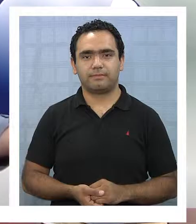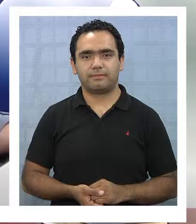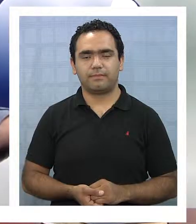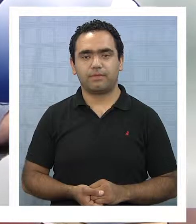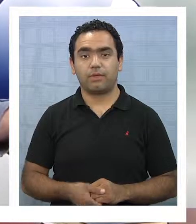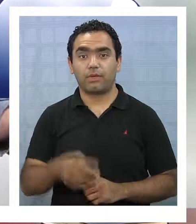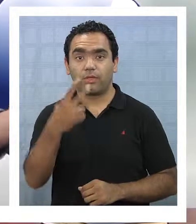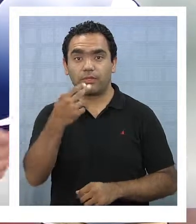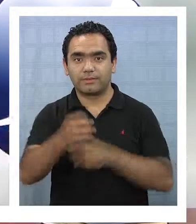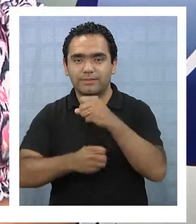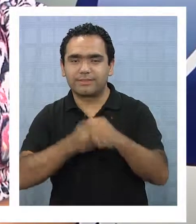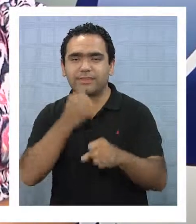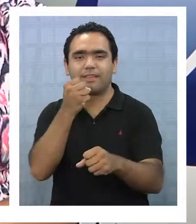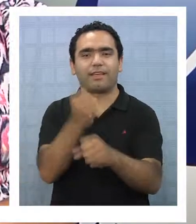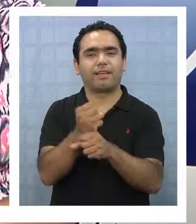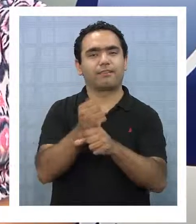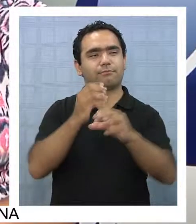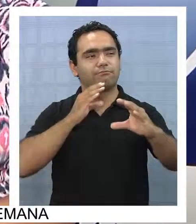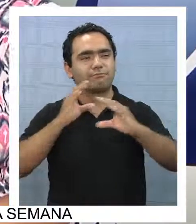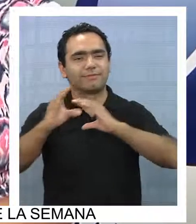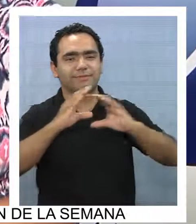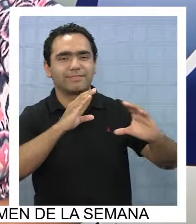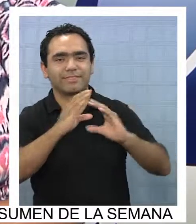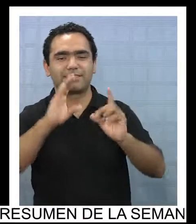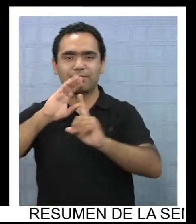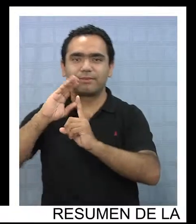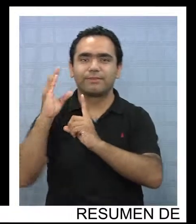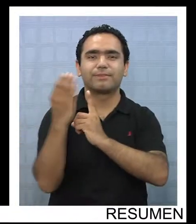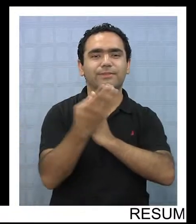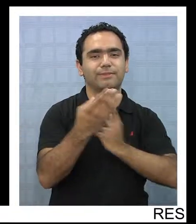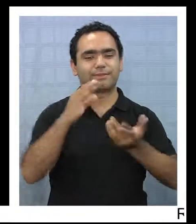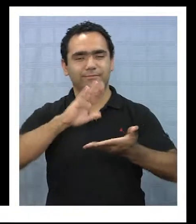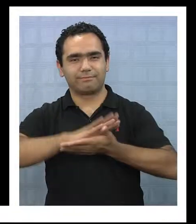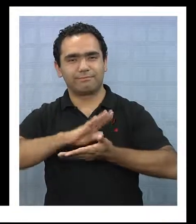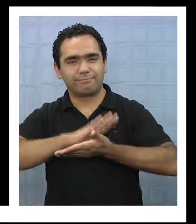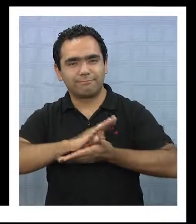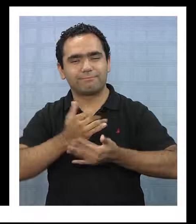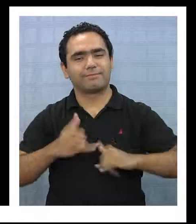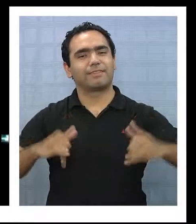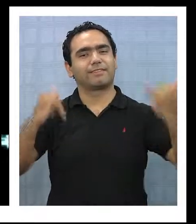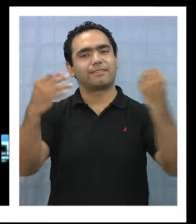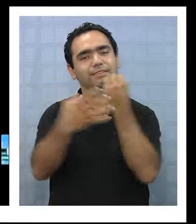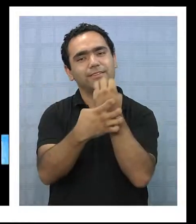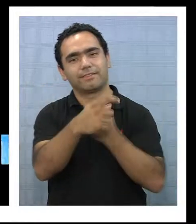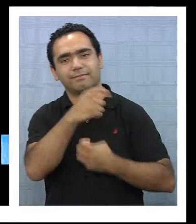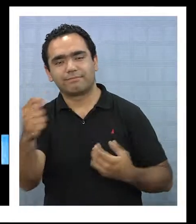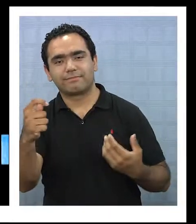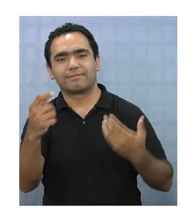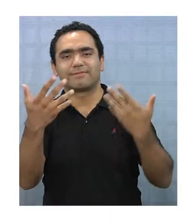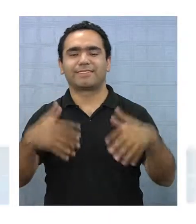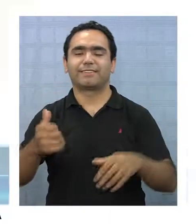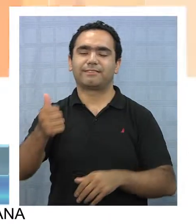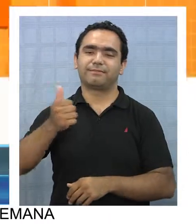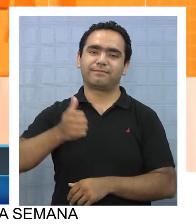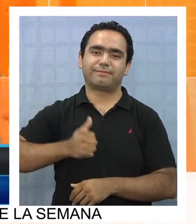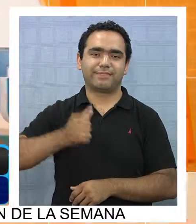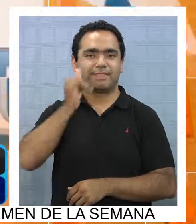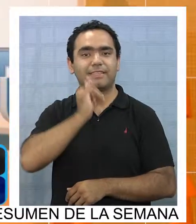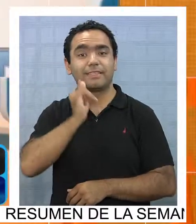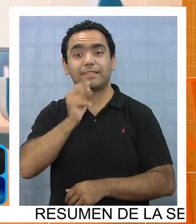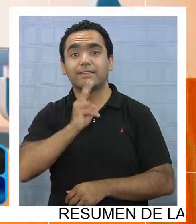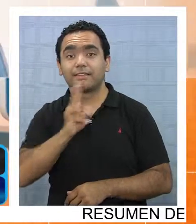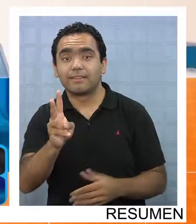12 años aportando a las comunicaciones, la cultura y el entretenimiento en Tarapacá son los que cumple Iquique Televisión.